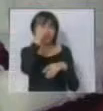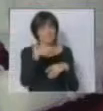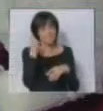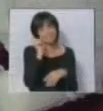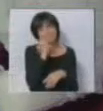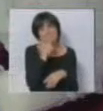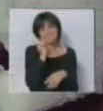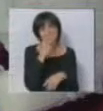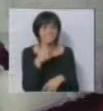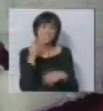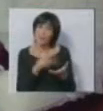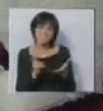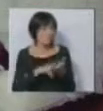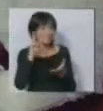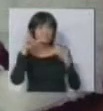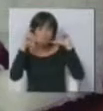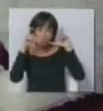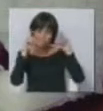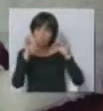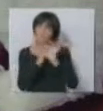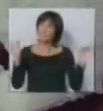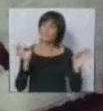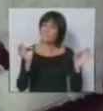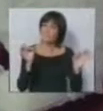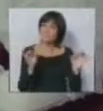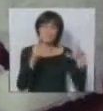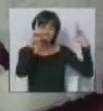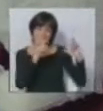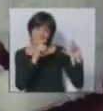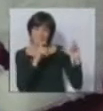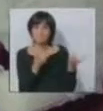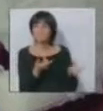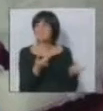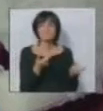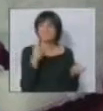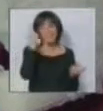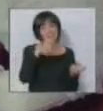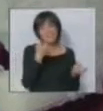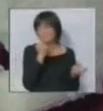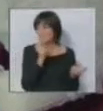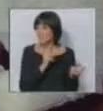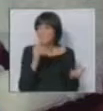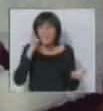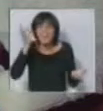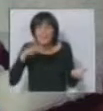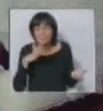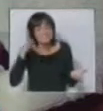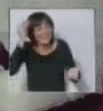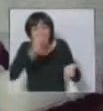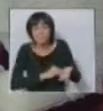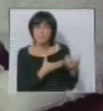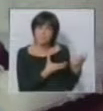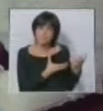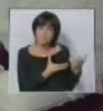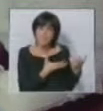medio canjero, porque esta foto es decir, Wanda, está feliz, ¿no? Y saca la foto y es como que una foto como que, le falta un... No